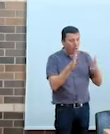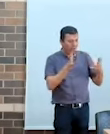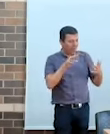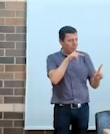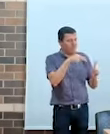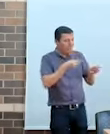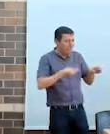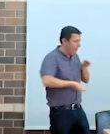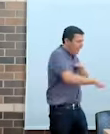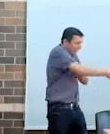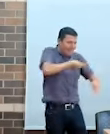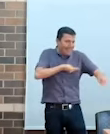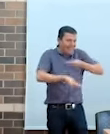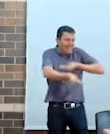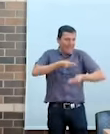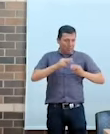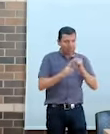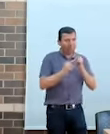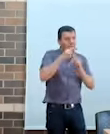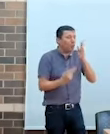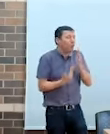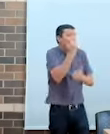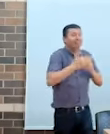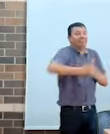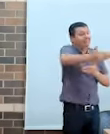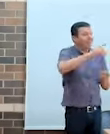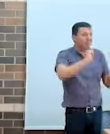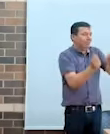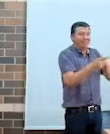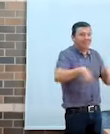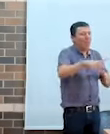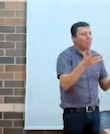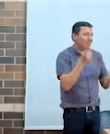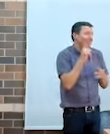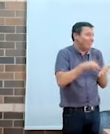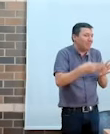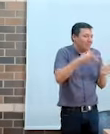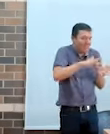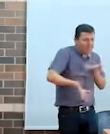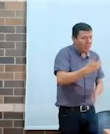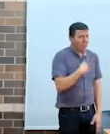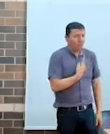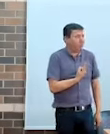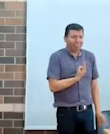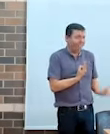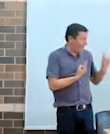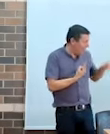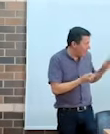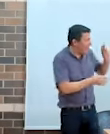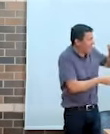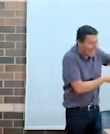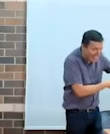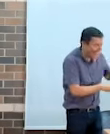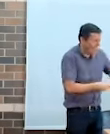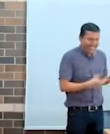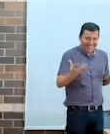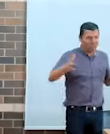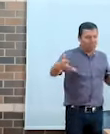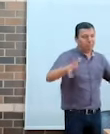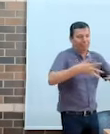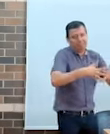cambiar y esa perspectiva puedan ir mejorando. Y sí, poco a poco es interactuar y es compartir diferentes